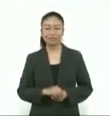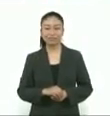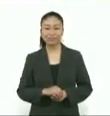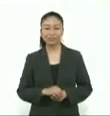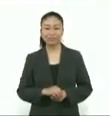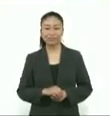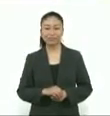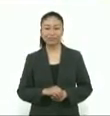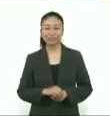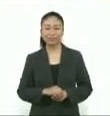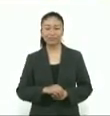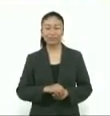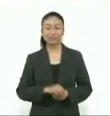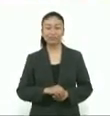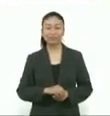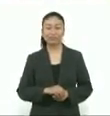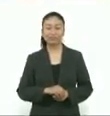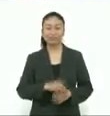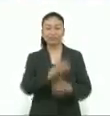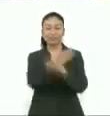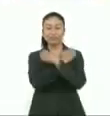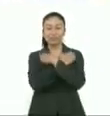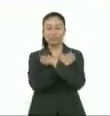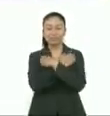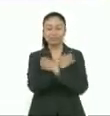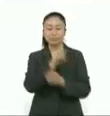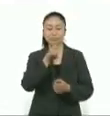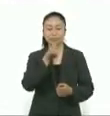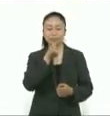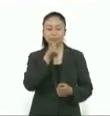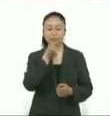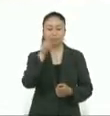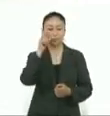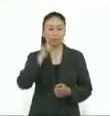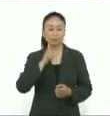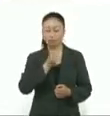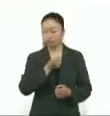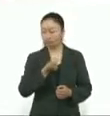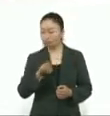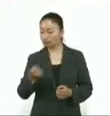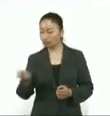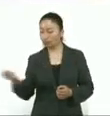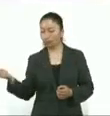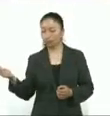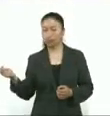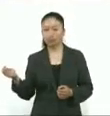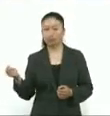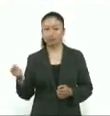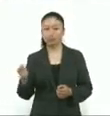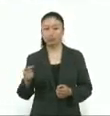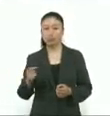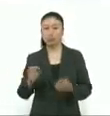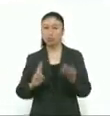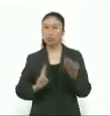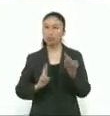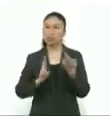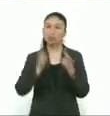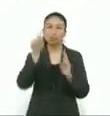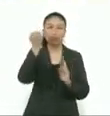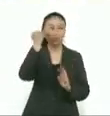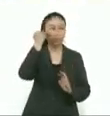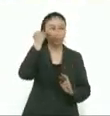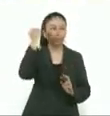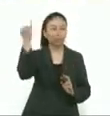La educación de las niñas es fundamental no solo para la revolución de las conciencias y su